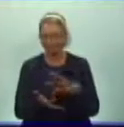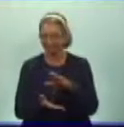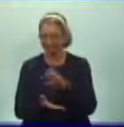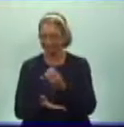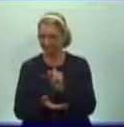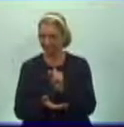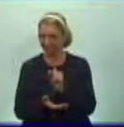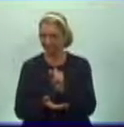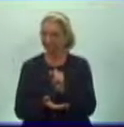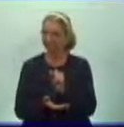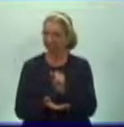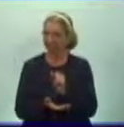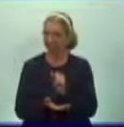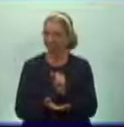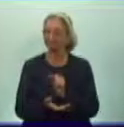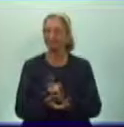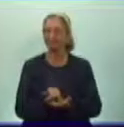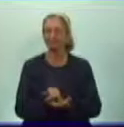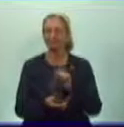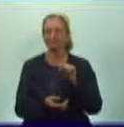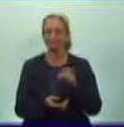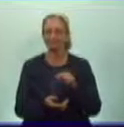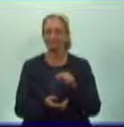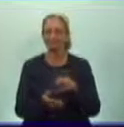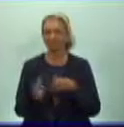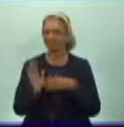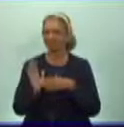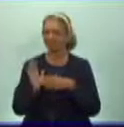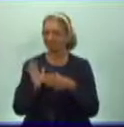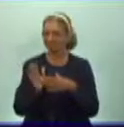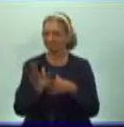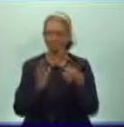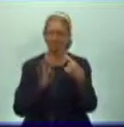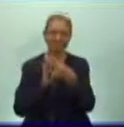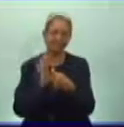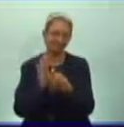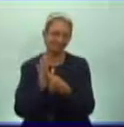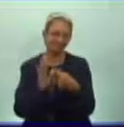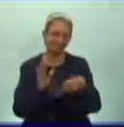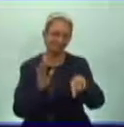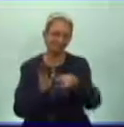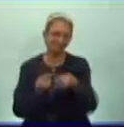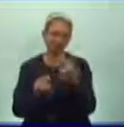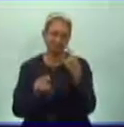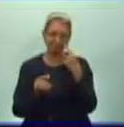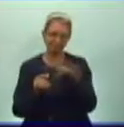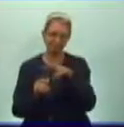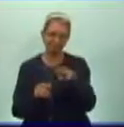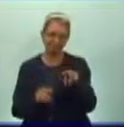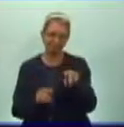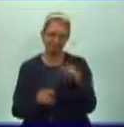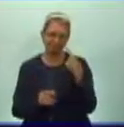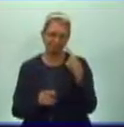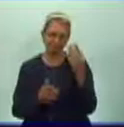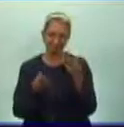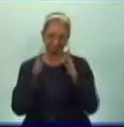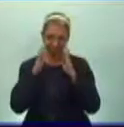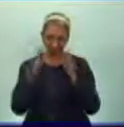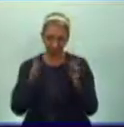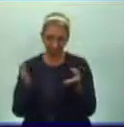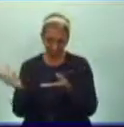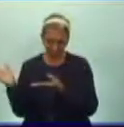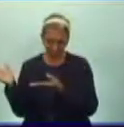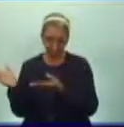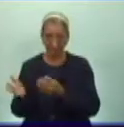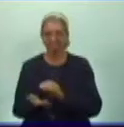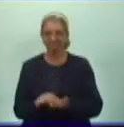que vamos a escribir. Y yo les voy a presentar en pantalla una lámina a la que ustedes van a observar. Vamos a ver.